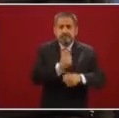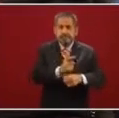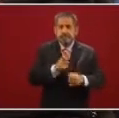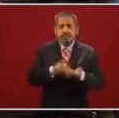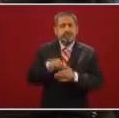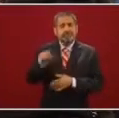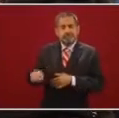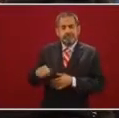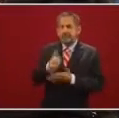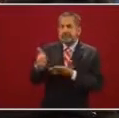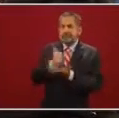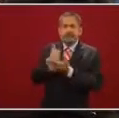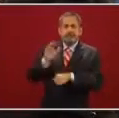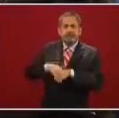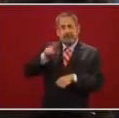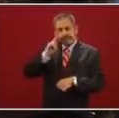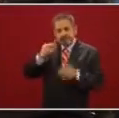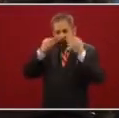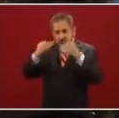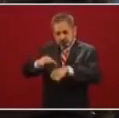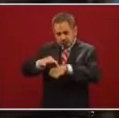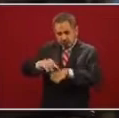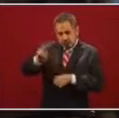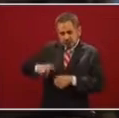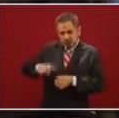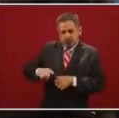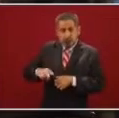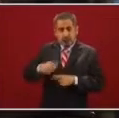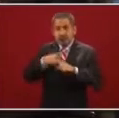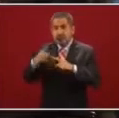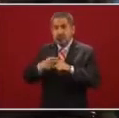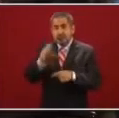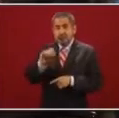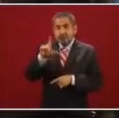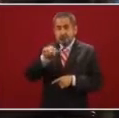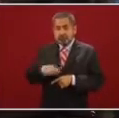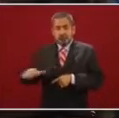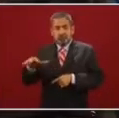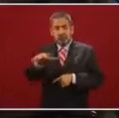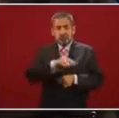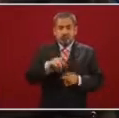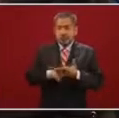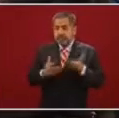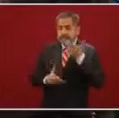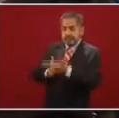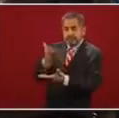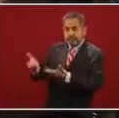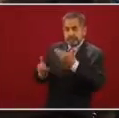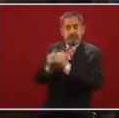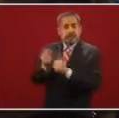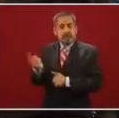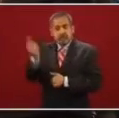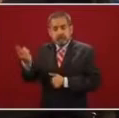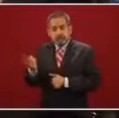la ciudad donde hemos constatado que todas las colonias y los barrios están solicitando reuniones con